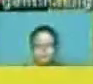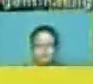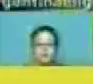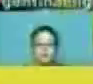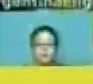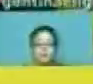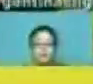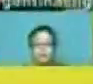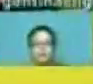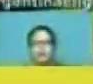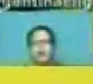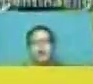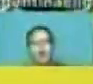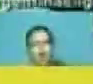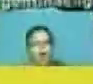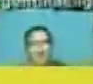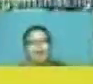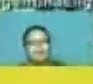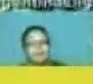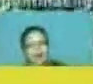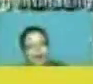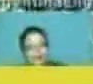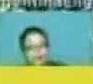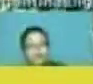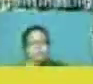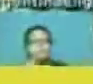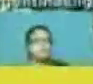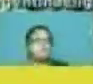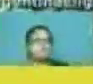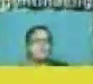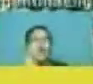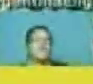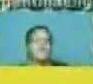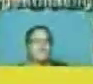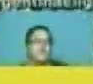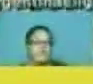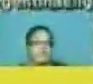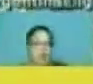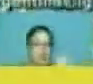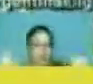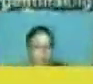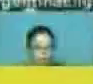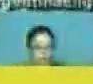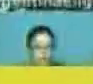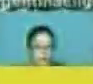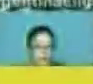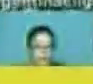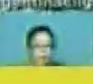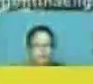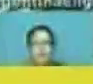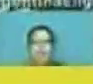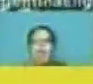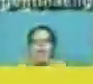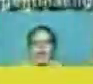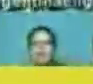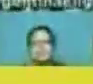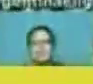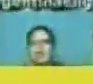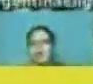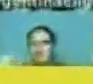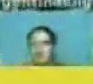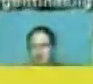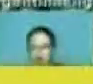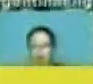ocurra con tranquilidad y que tengamos una fiesta. Una fiesta de la democracia. Le quiero decir a todo el mundo gracias. Pero la